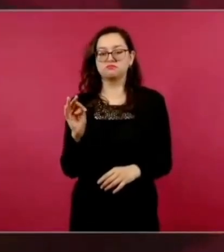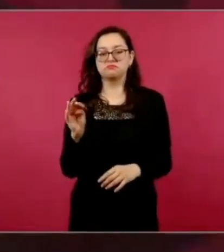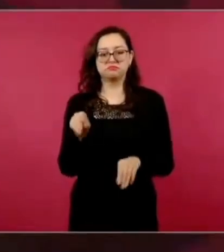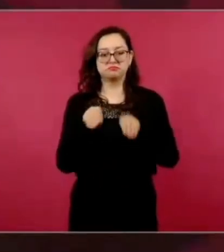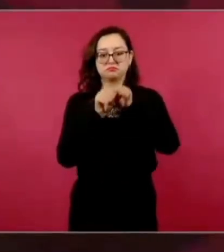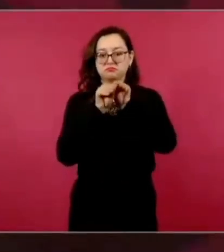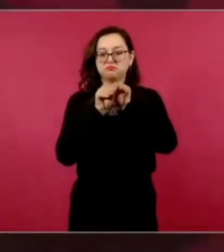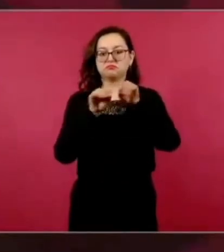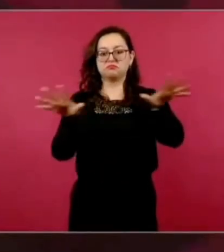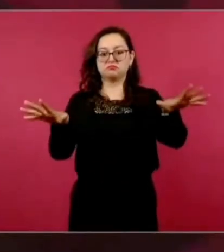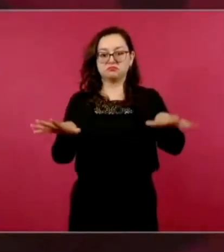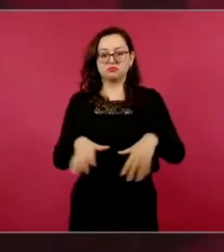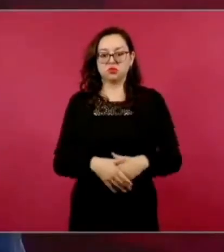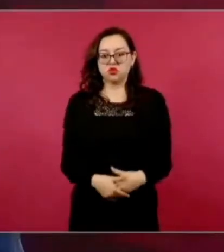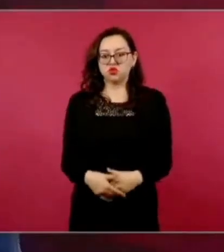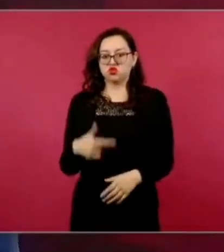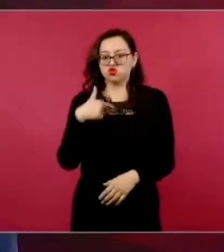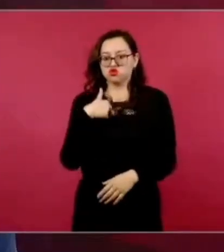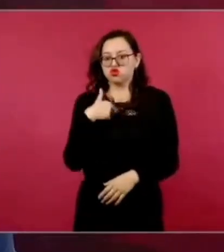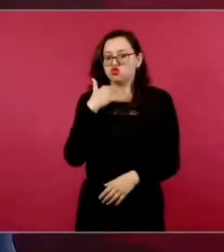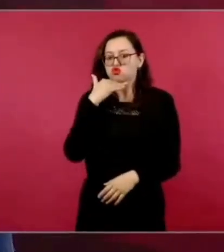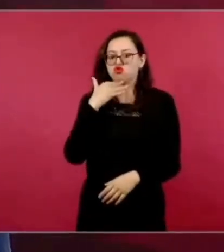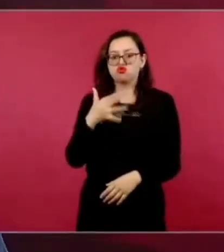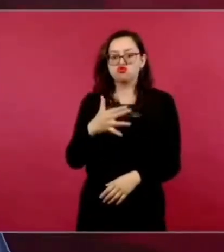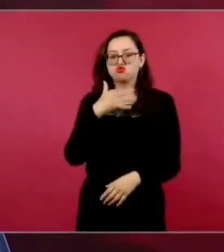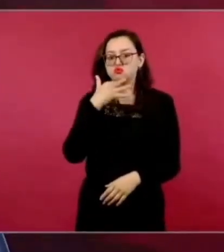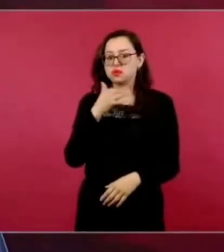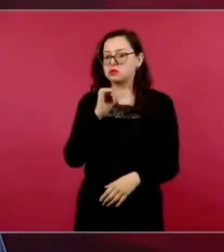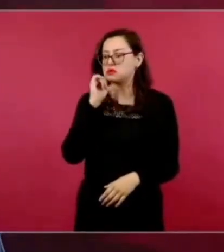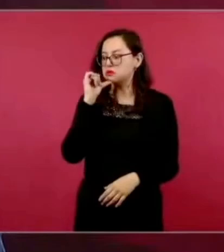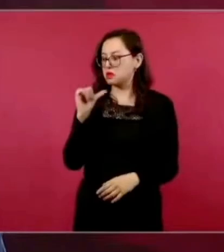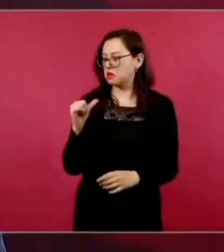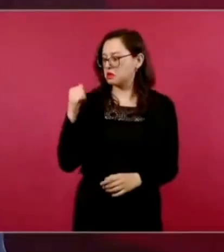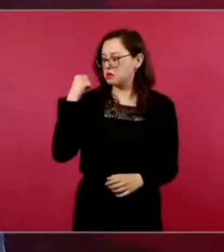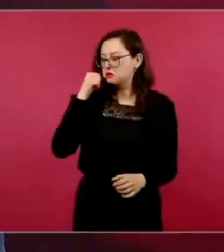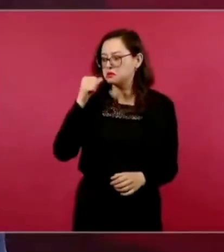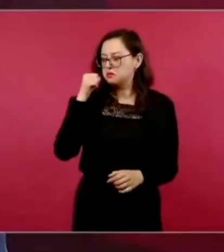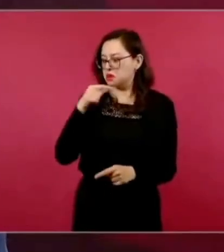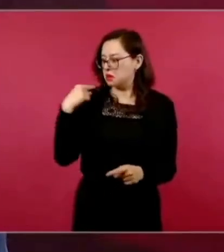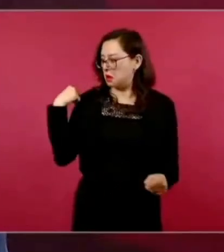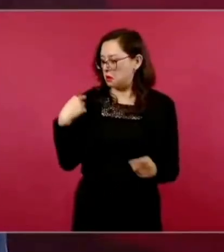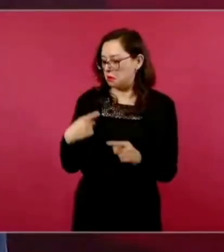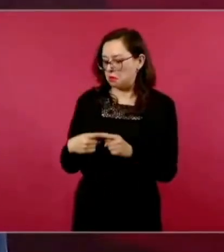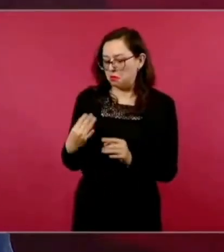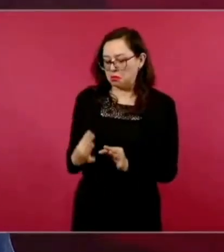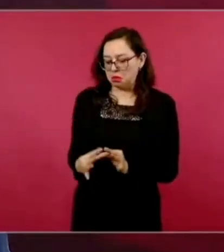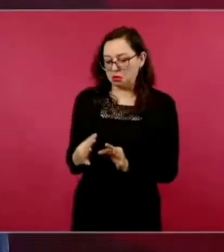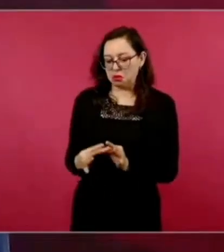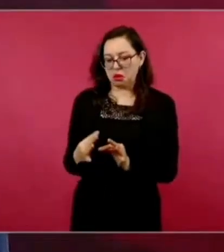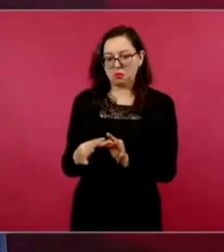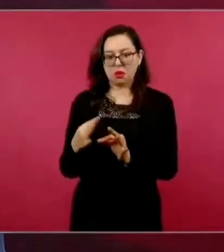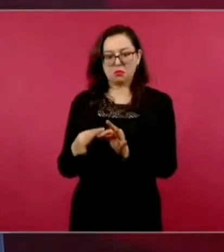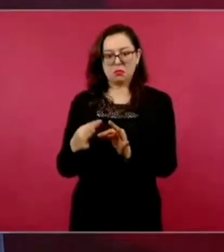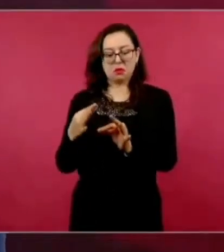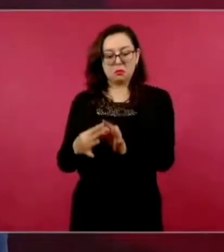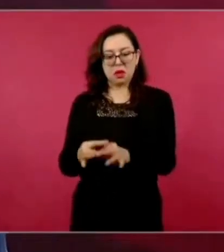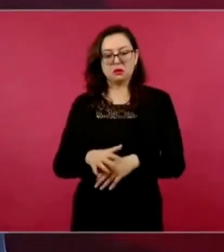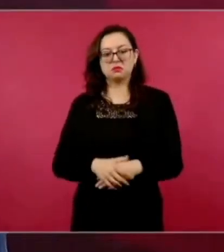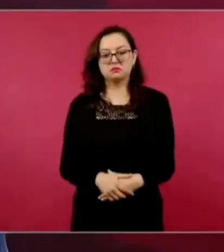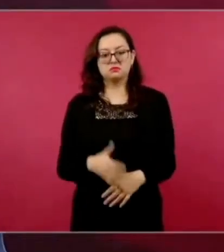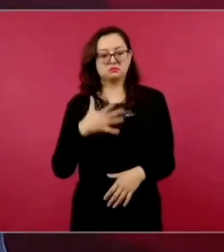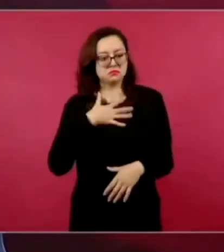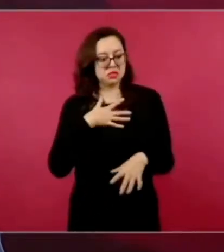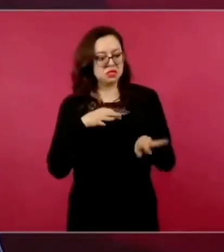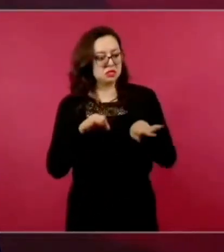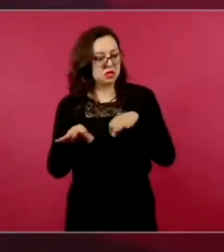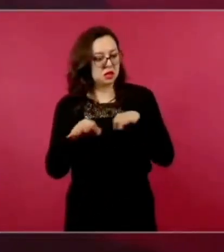y no tengo nada de qué avergonzarme porque he actuado con rectitud y estos son mis casos